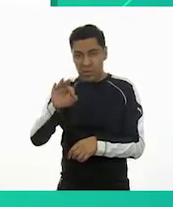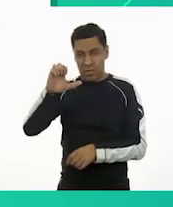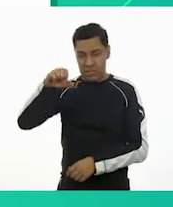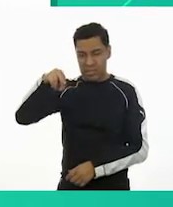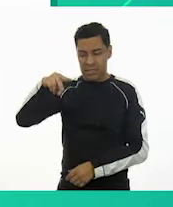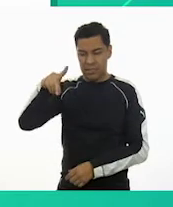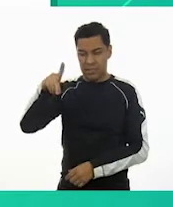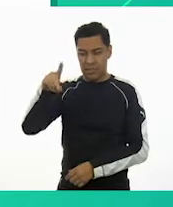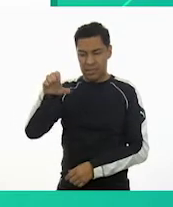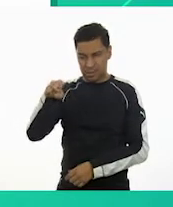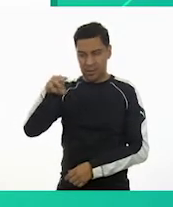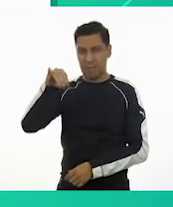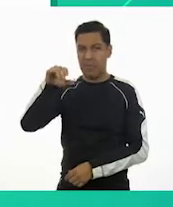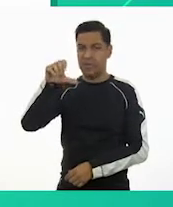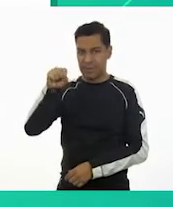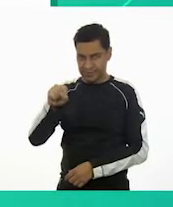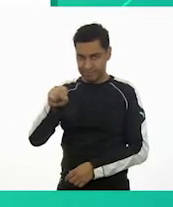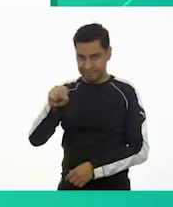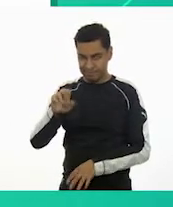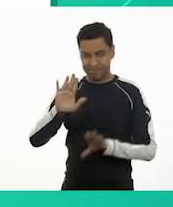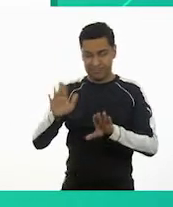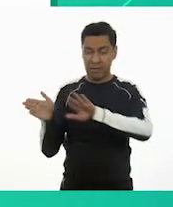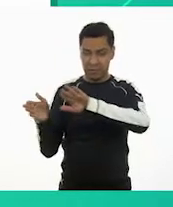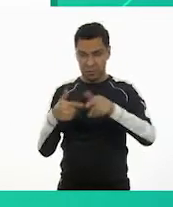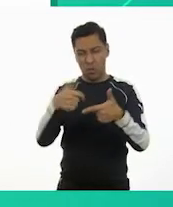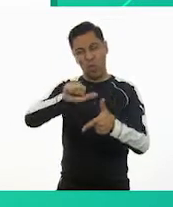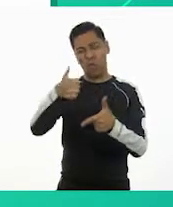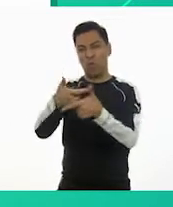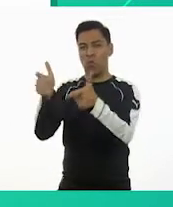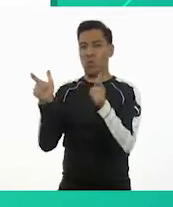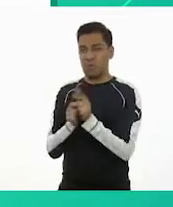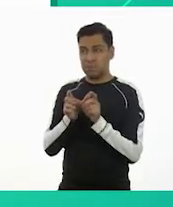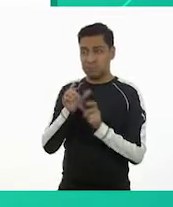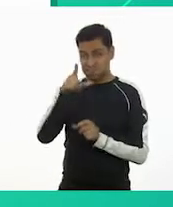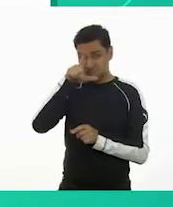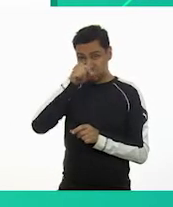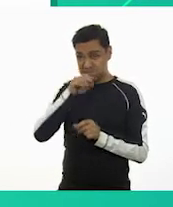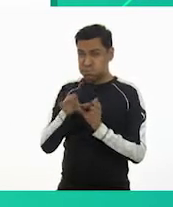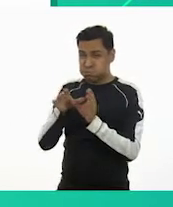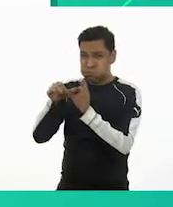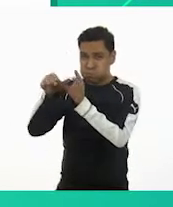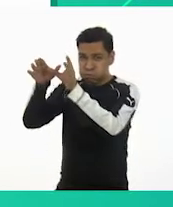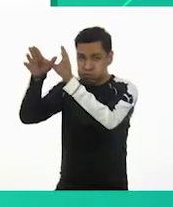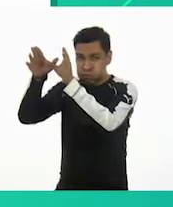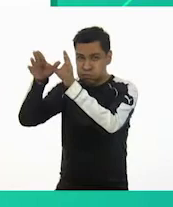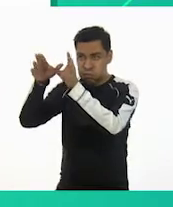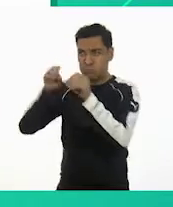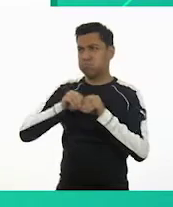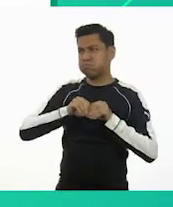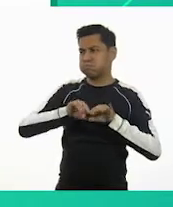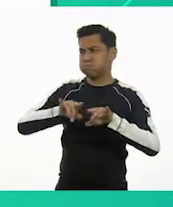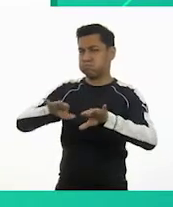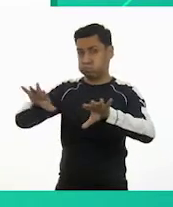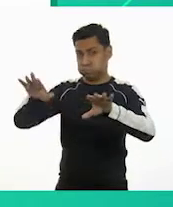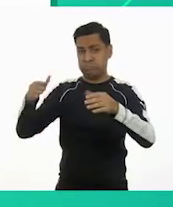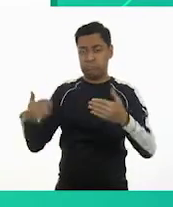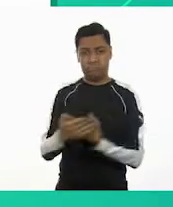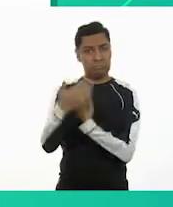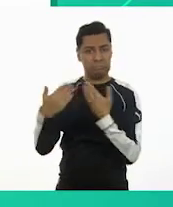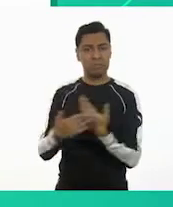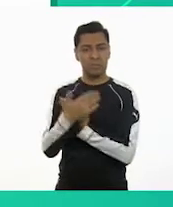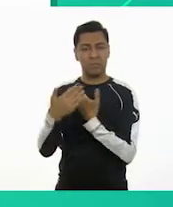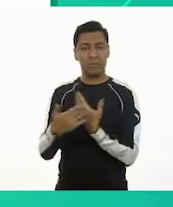endémicas, mientras que en las aves con gran capacidad de dispersión, solo 11% de las especies